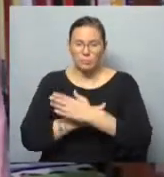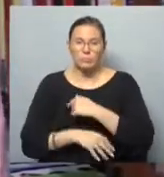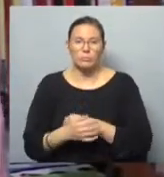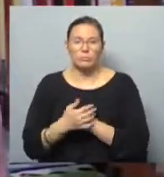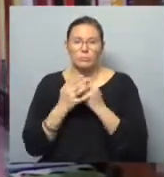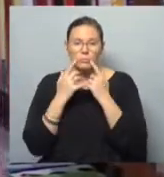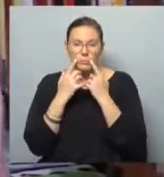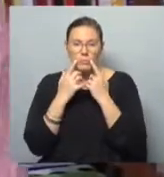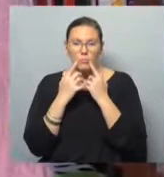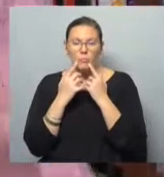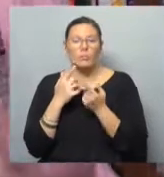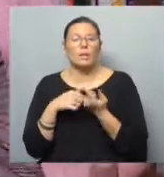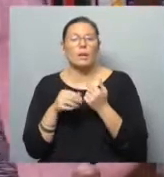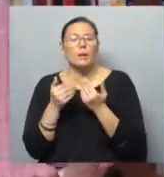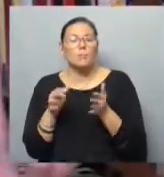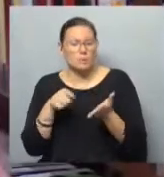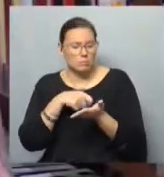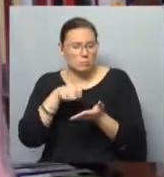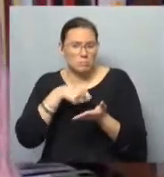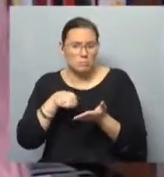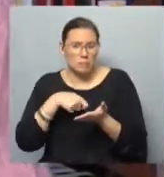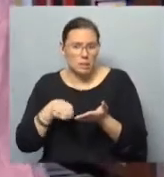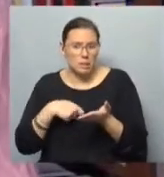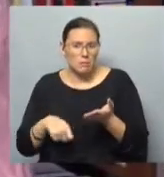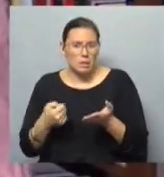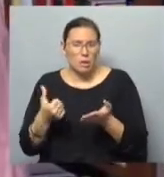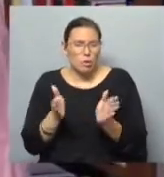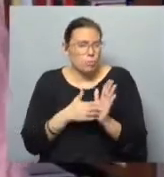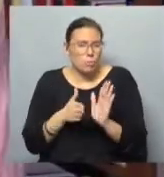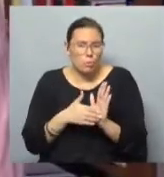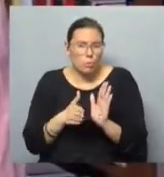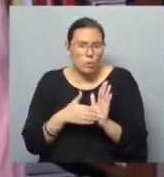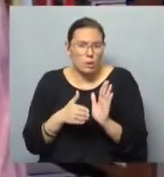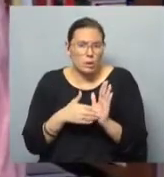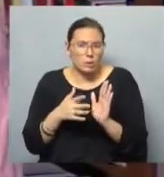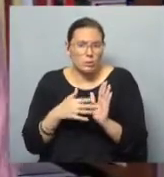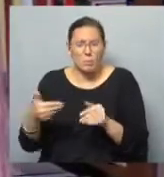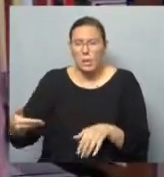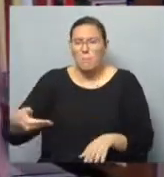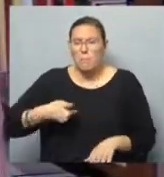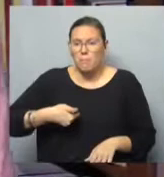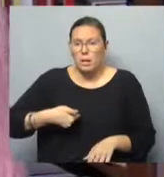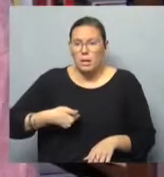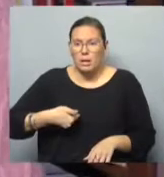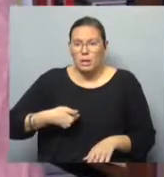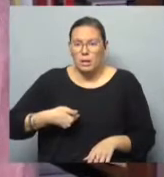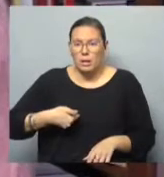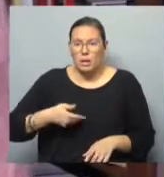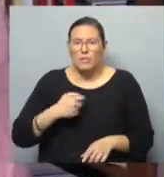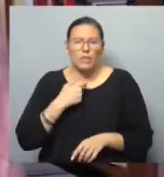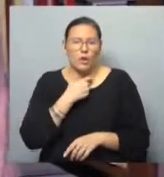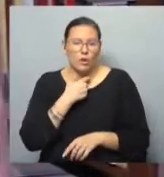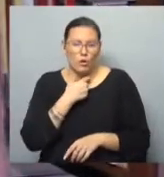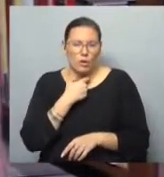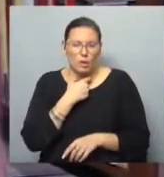Y bueno, empecé a escribir casi como un documento, porque me habían solicitado del colegio,